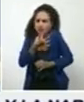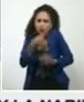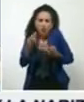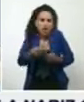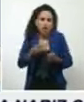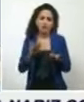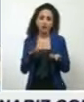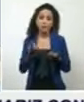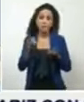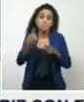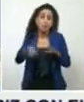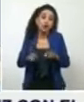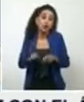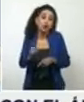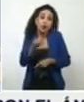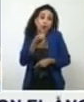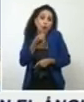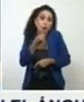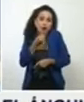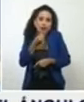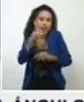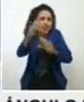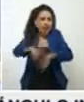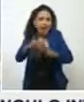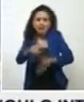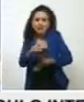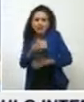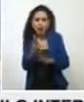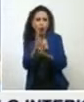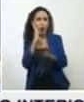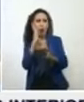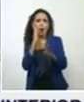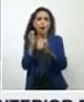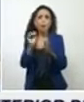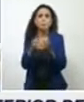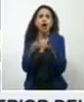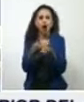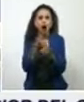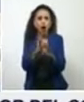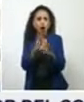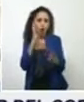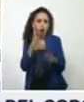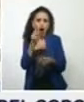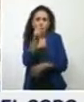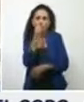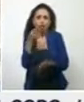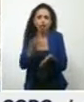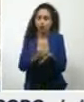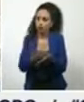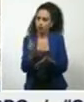no puede estar saliendo. Entonces, desde el punto de vista de la diabetes,